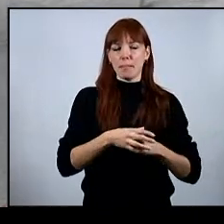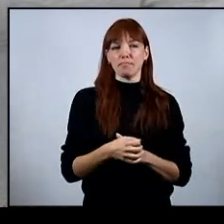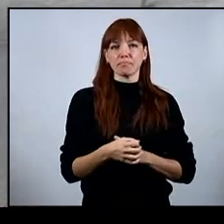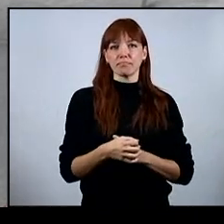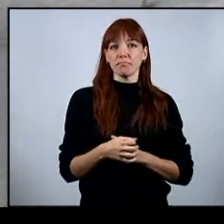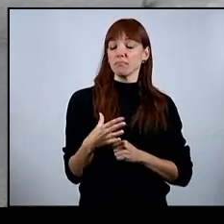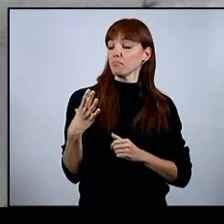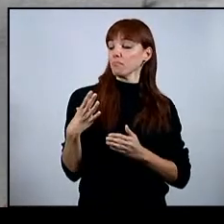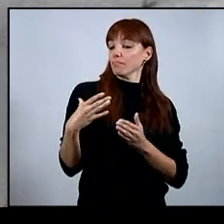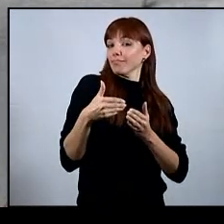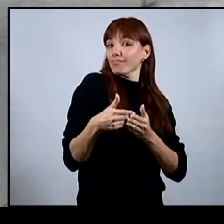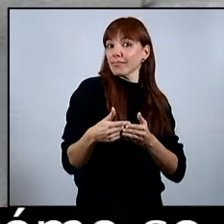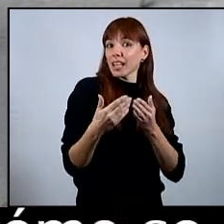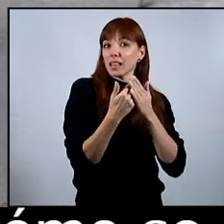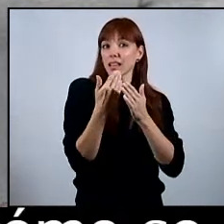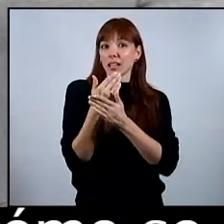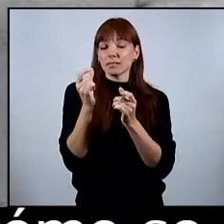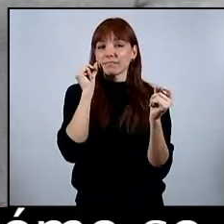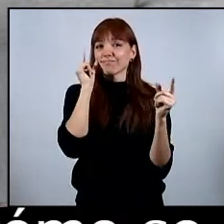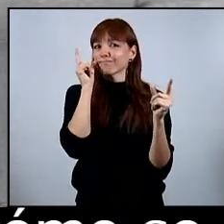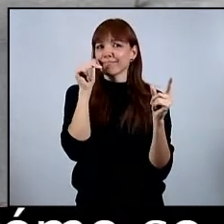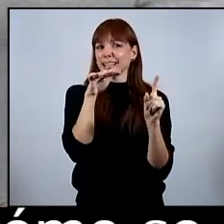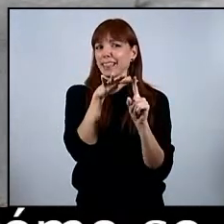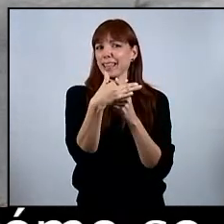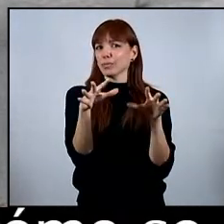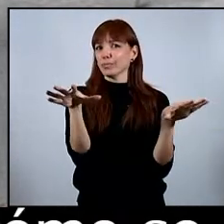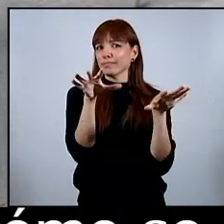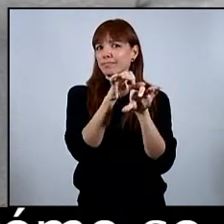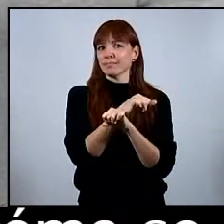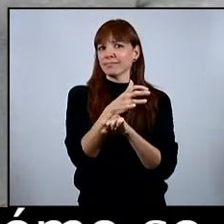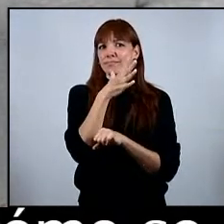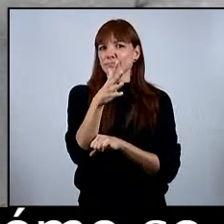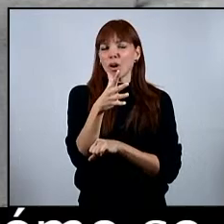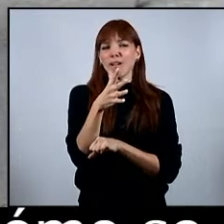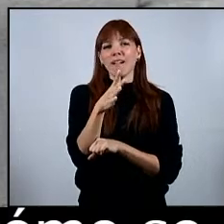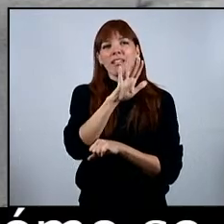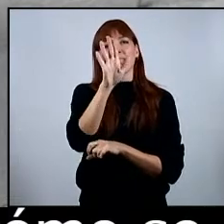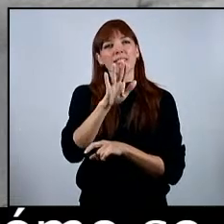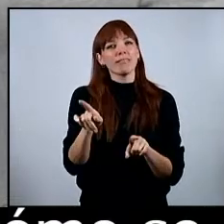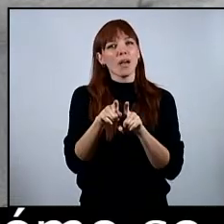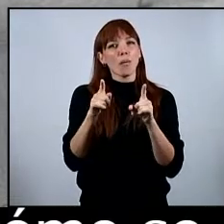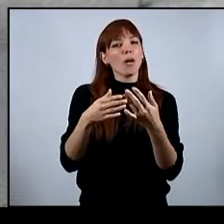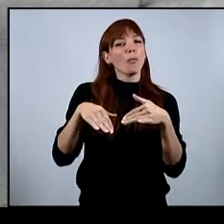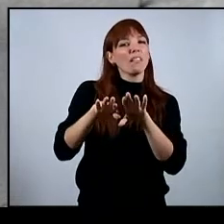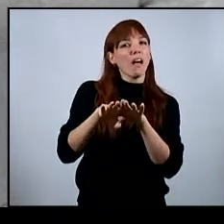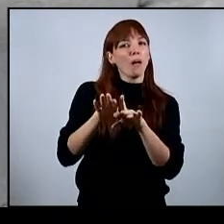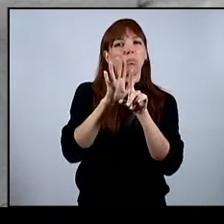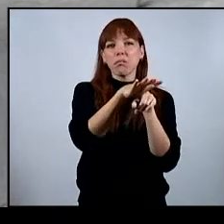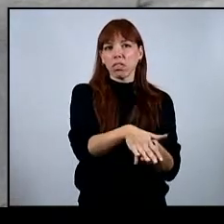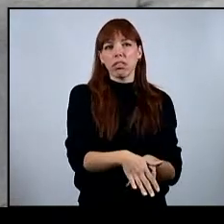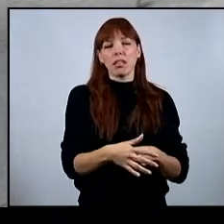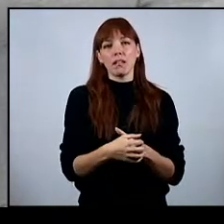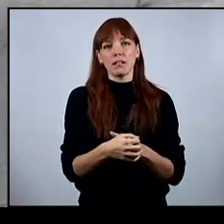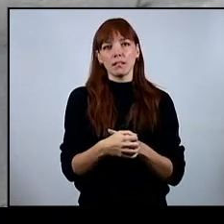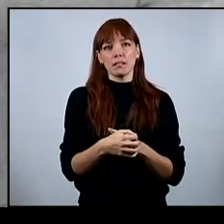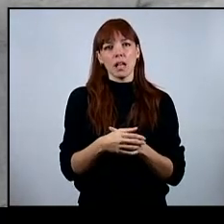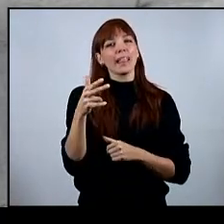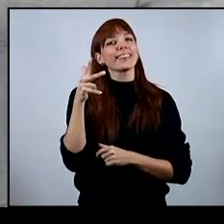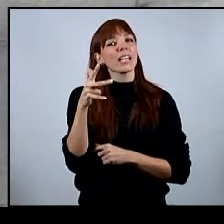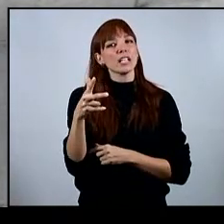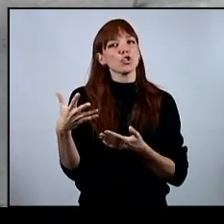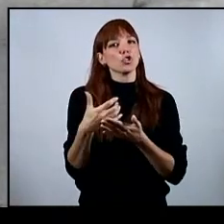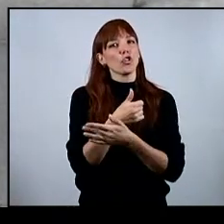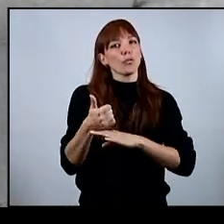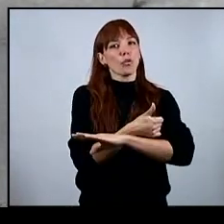cómo se está comerciando con el principio de igualdad y con los derechos del conjunto de los españoles. No estamos